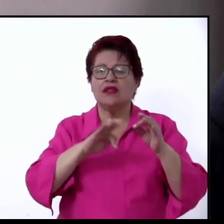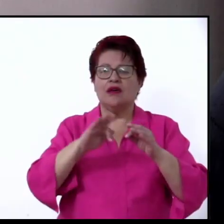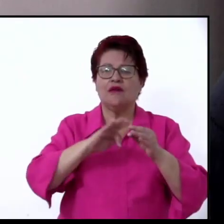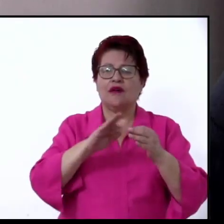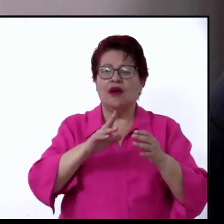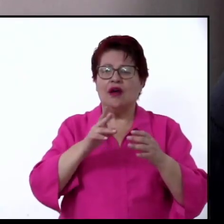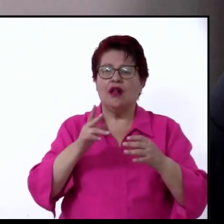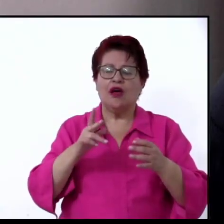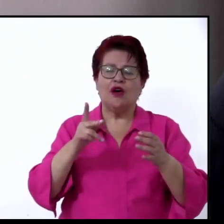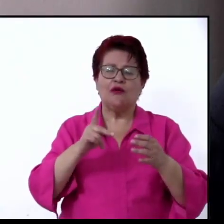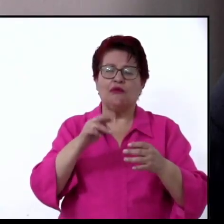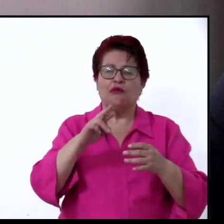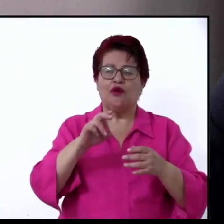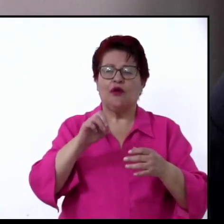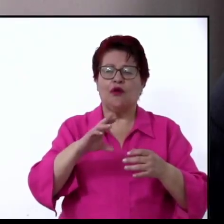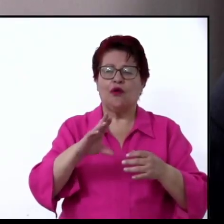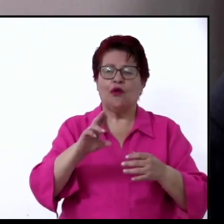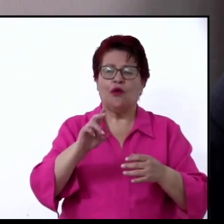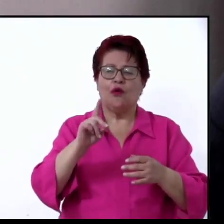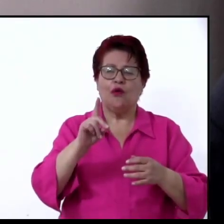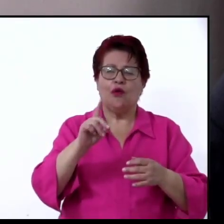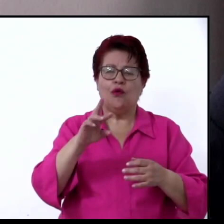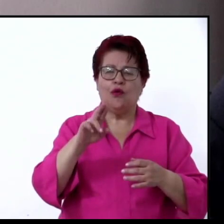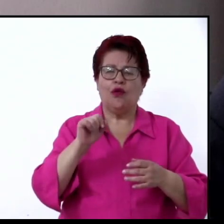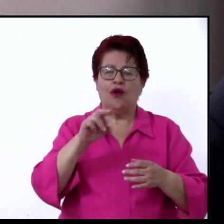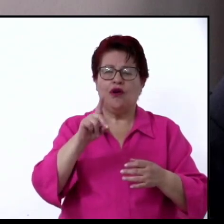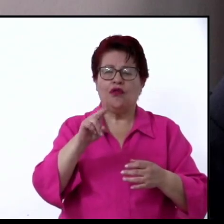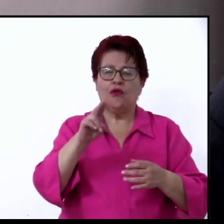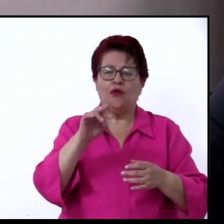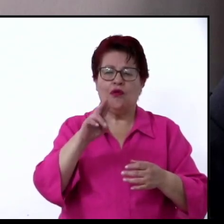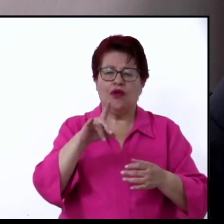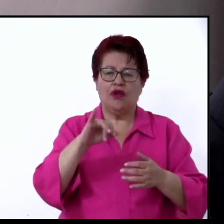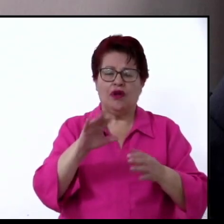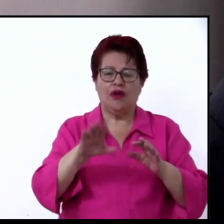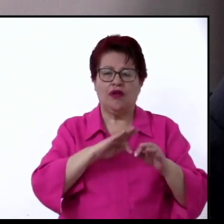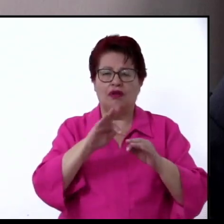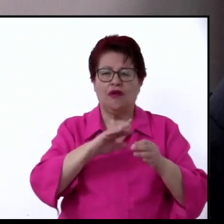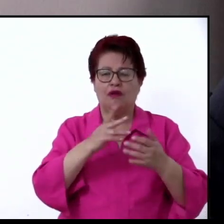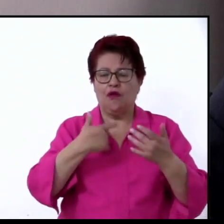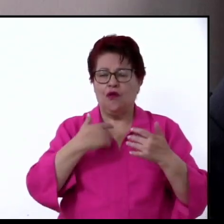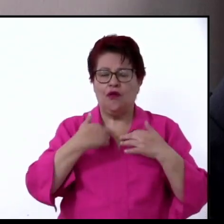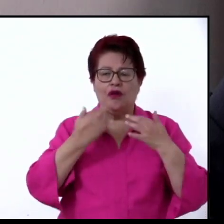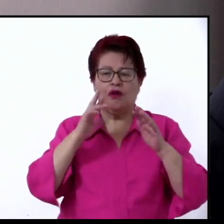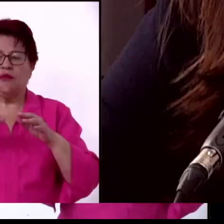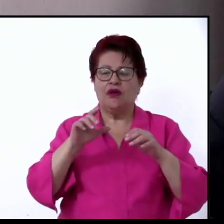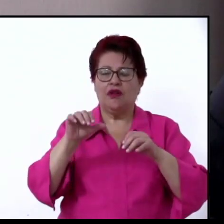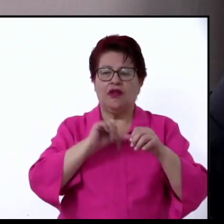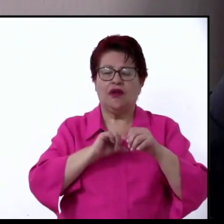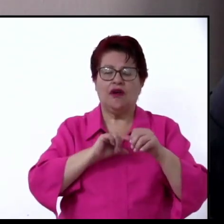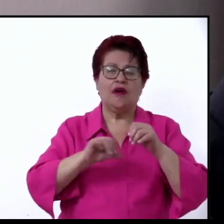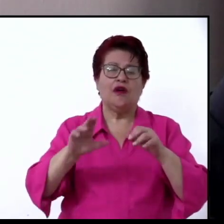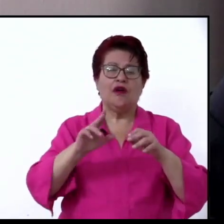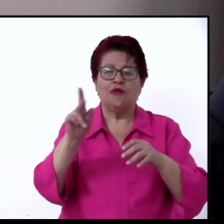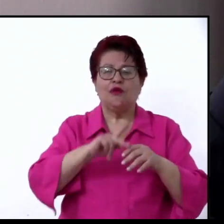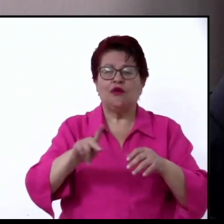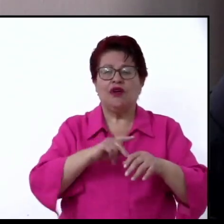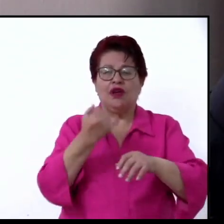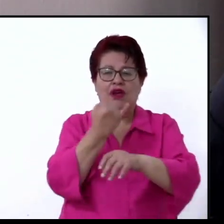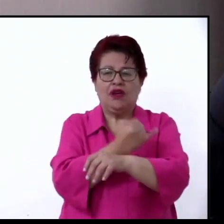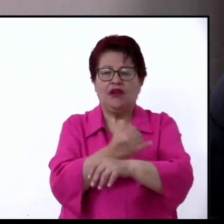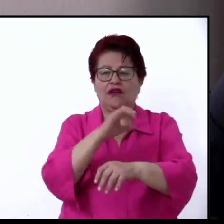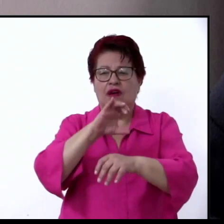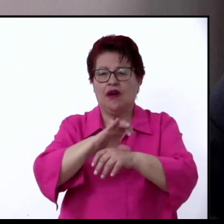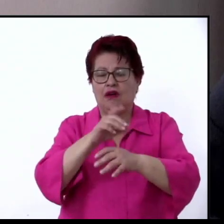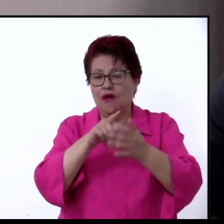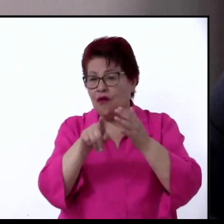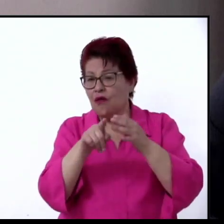la Procuraduría de la Defensa del Trabajo. Debo decirle que como representante popular de Iztacalco, pues se corrió la voz de que pues